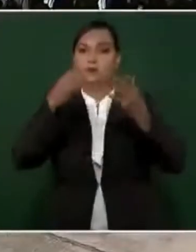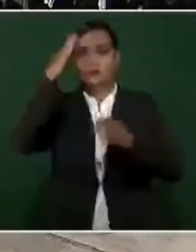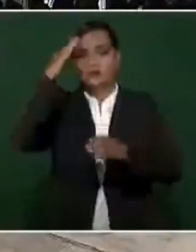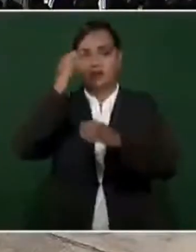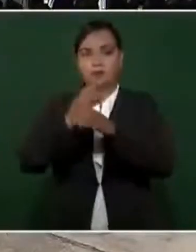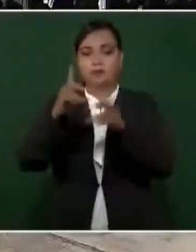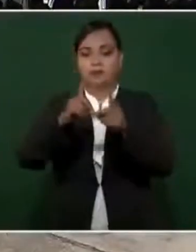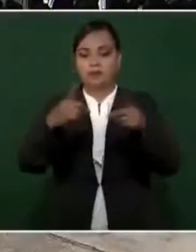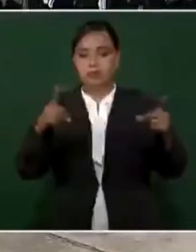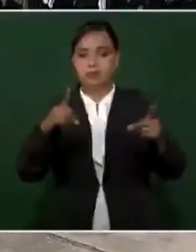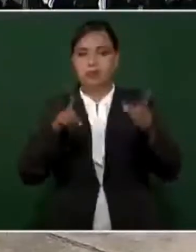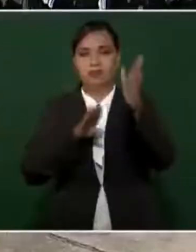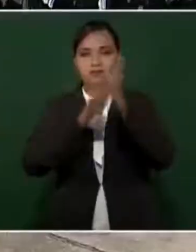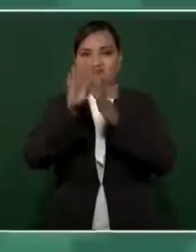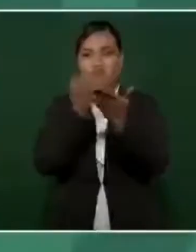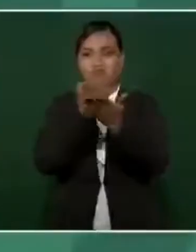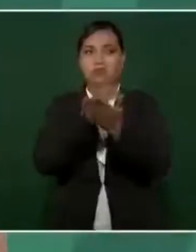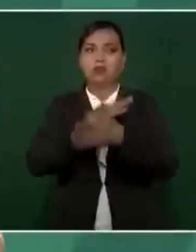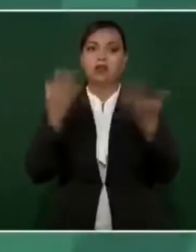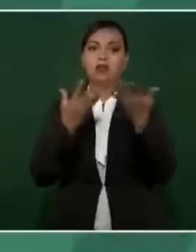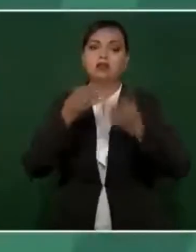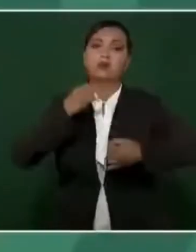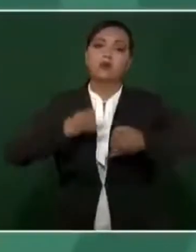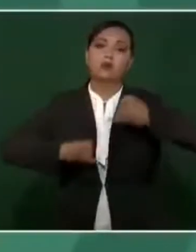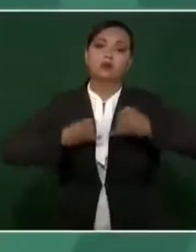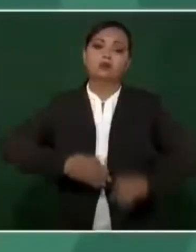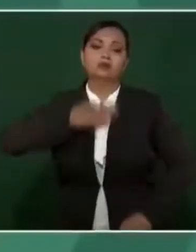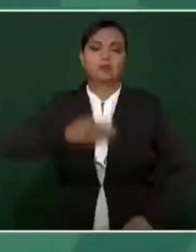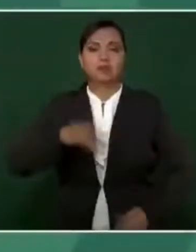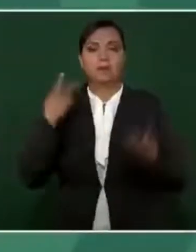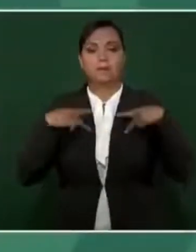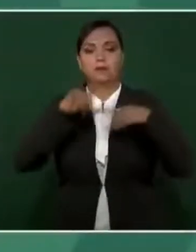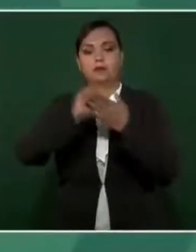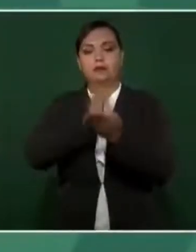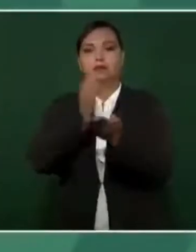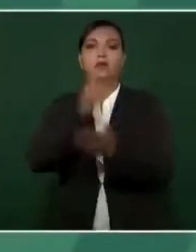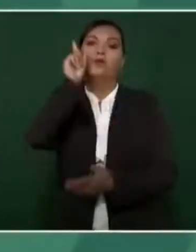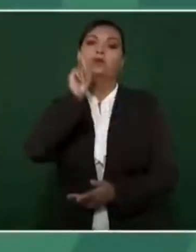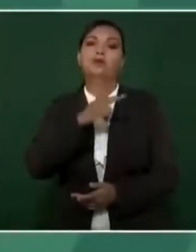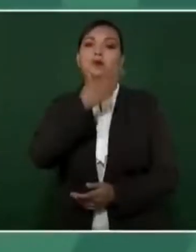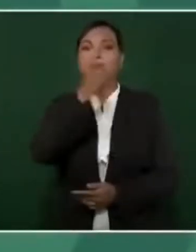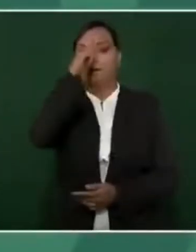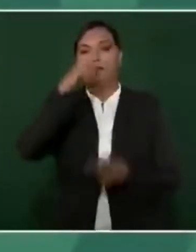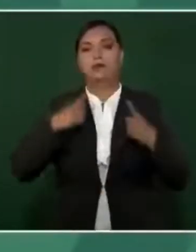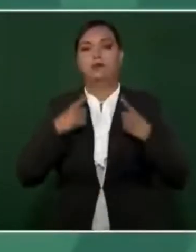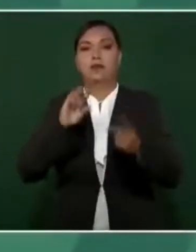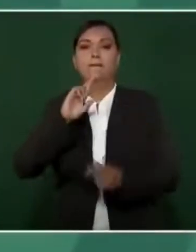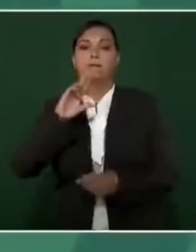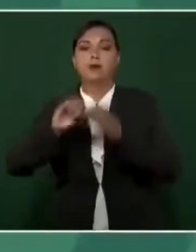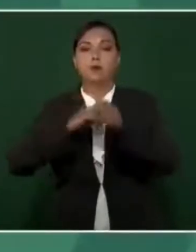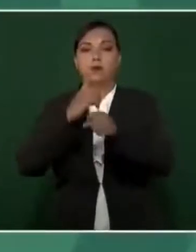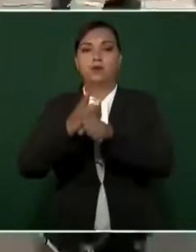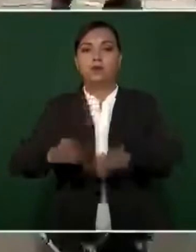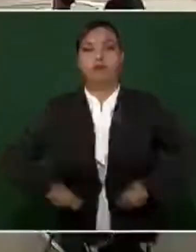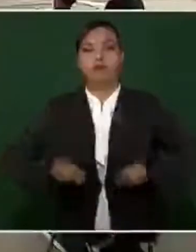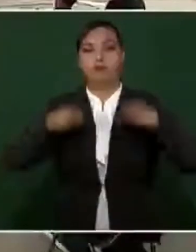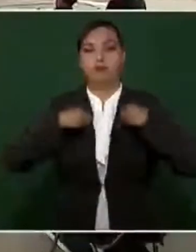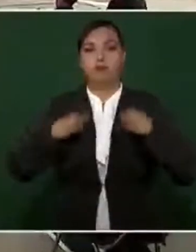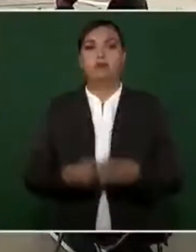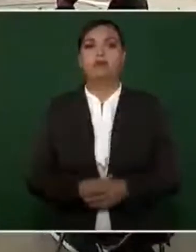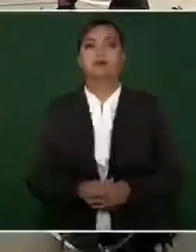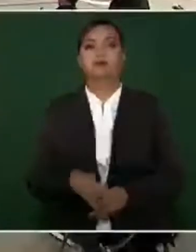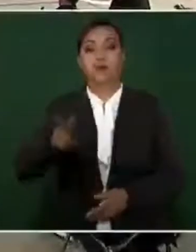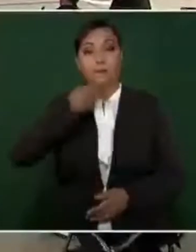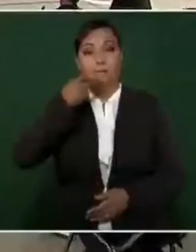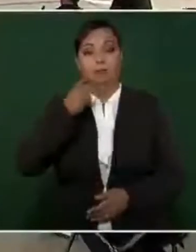económico, hace justicia a los tamaulipecos y a las tamaulipecas para darles una mejor oportunidad de calidad de vida. ¿Es grave la situación en la que se recibió el